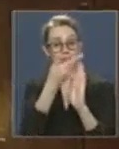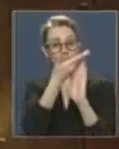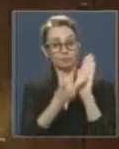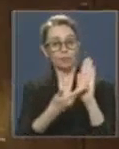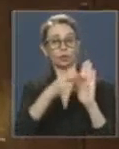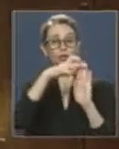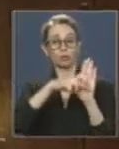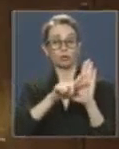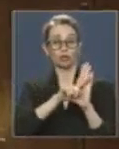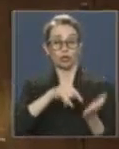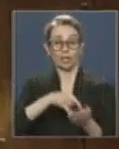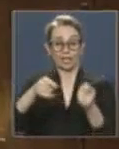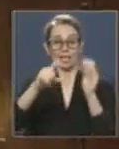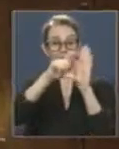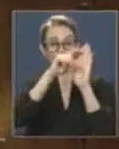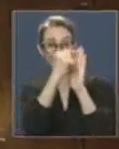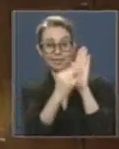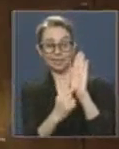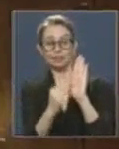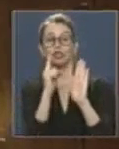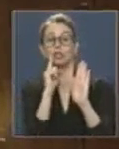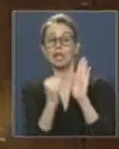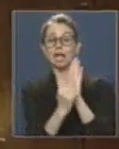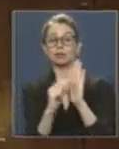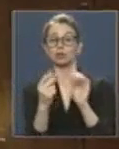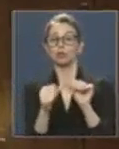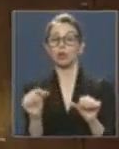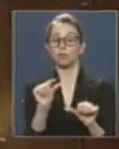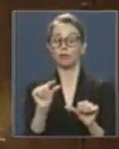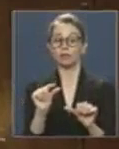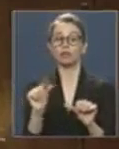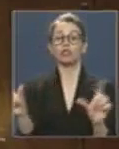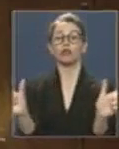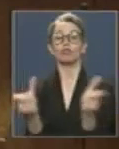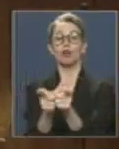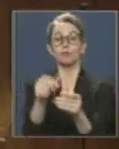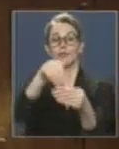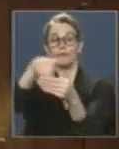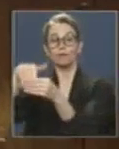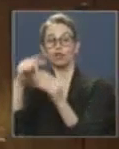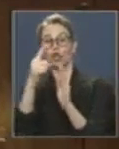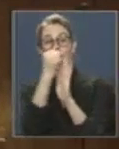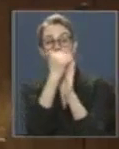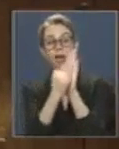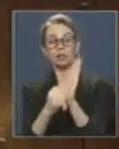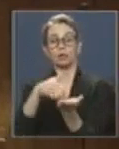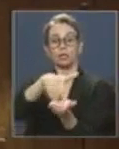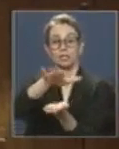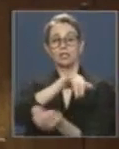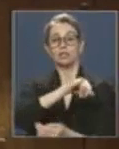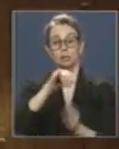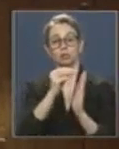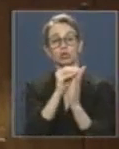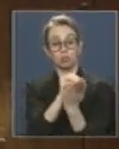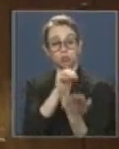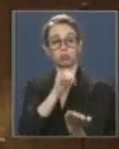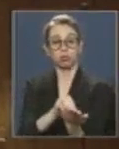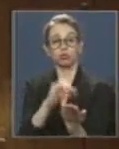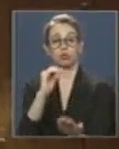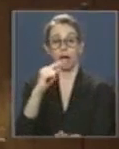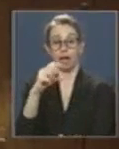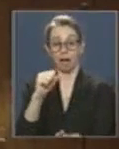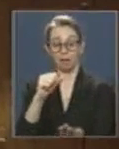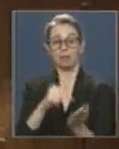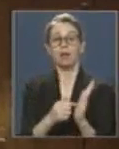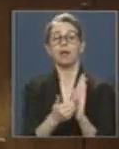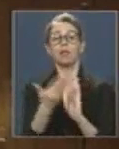original del mensaje contenía un artículo segundo transitorio que fue rechazado durante la votación en particular, como se consigna más tarde, que le